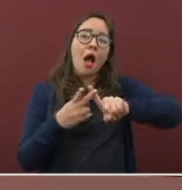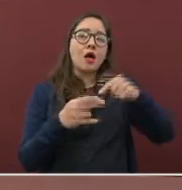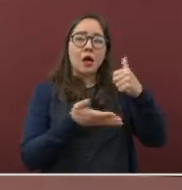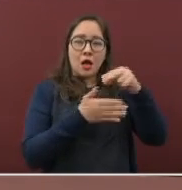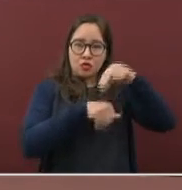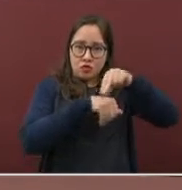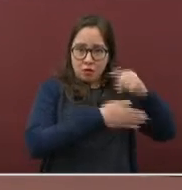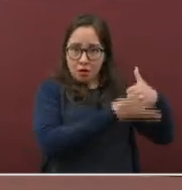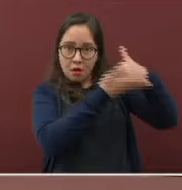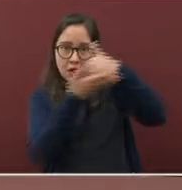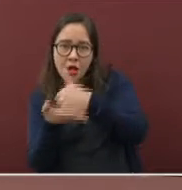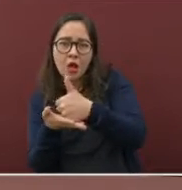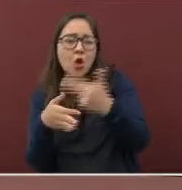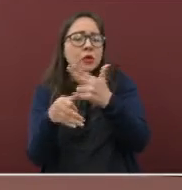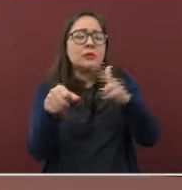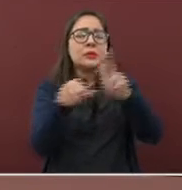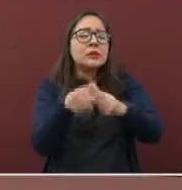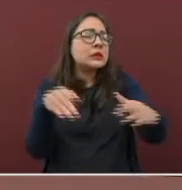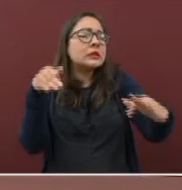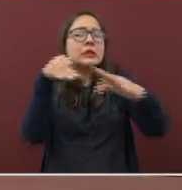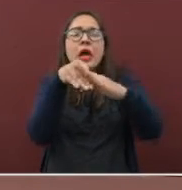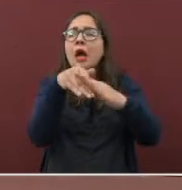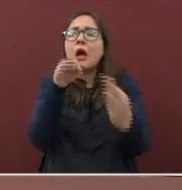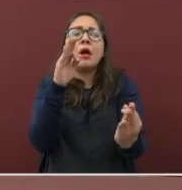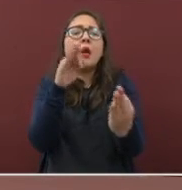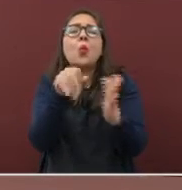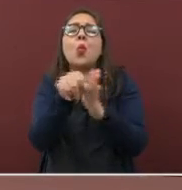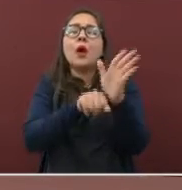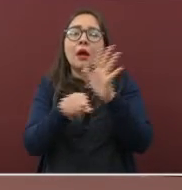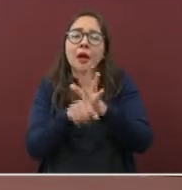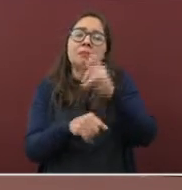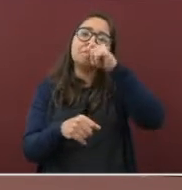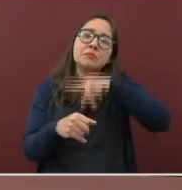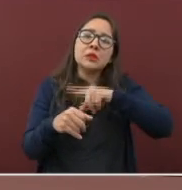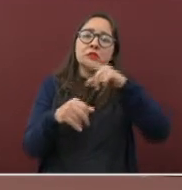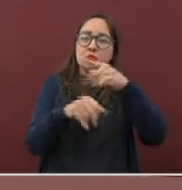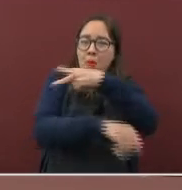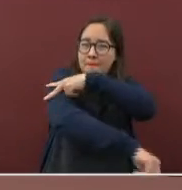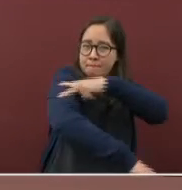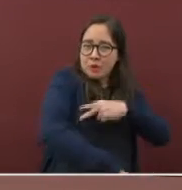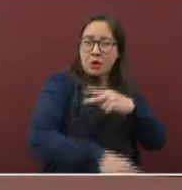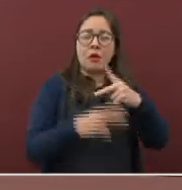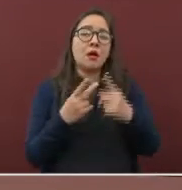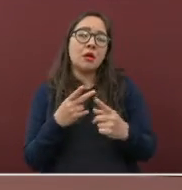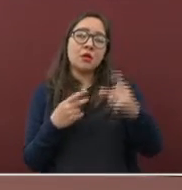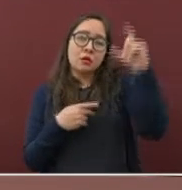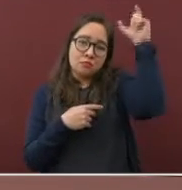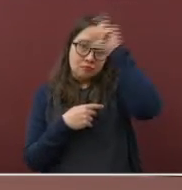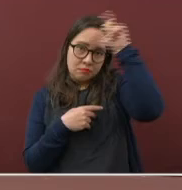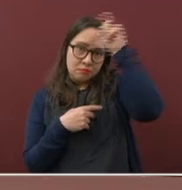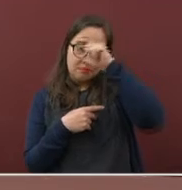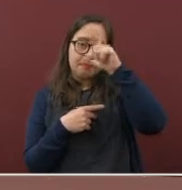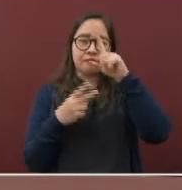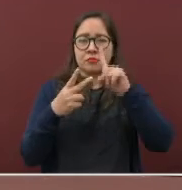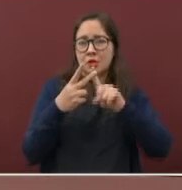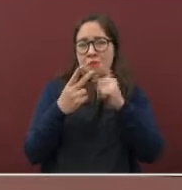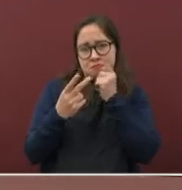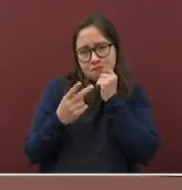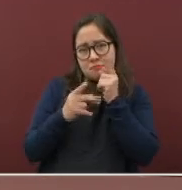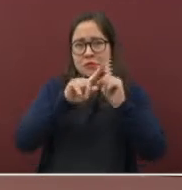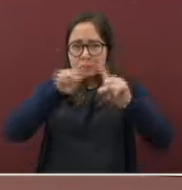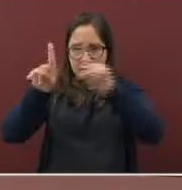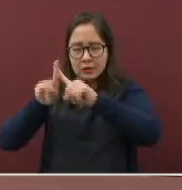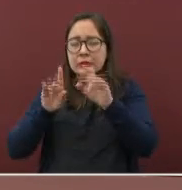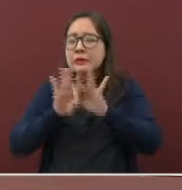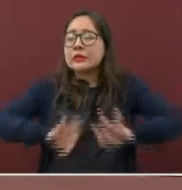el hospital más cercano así como los elementos de protección civil seguridad policial o vial es muy importante que